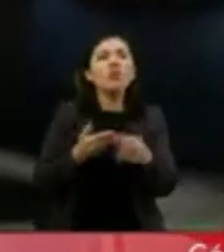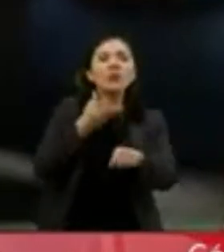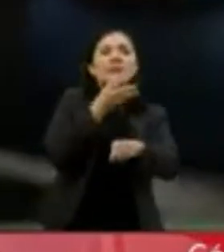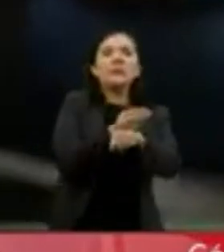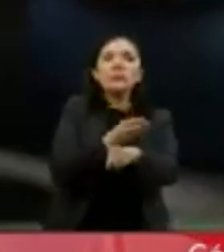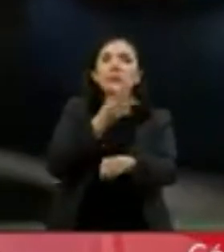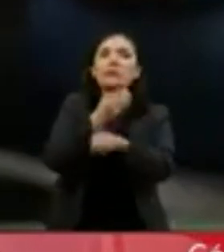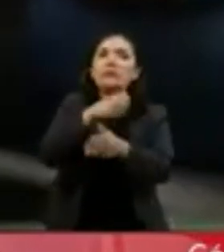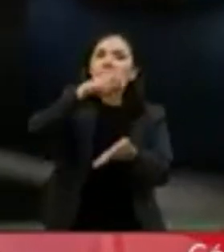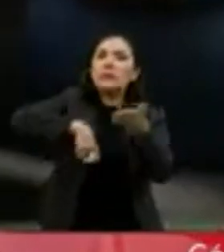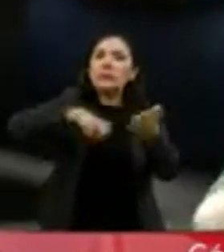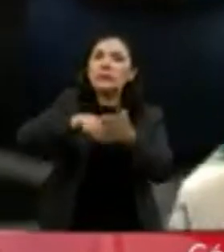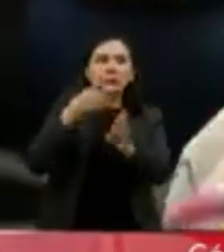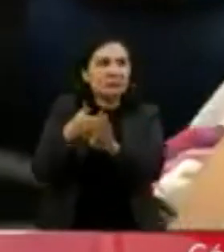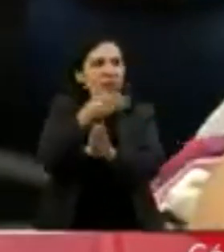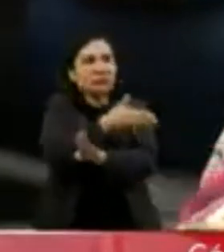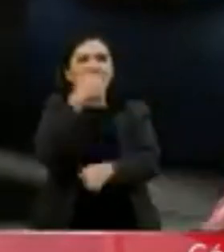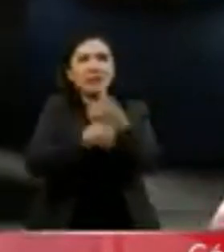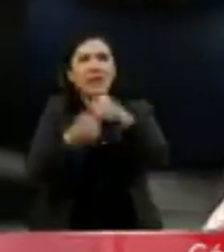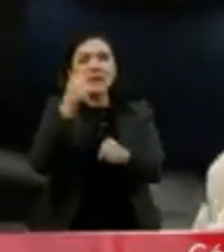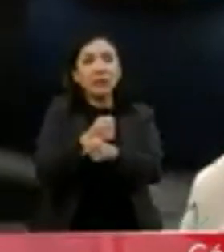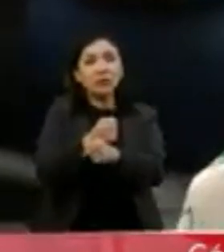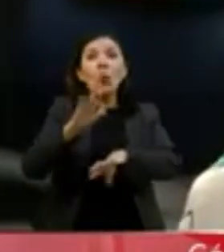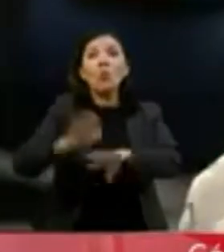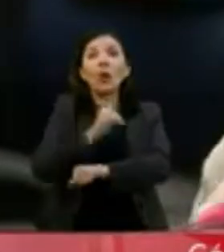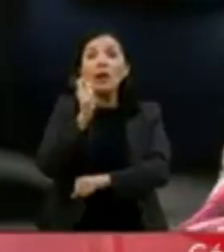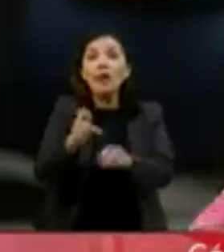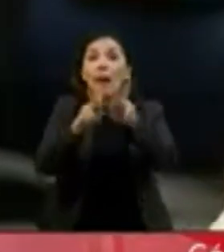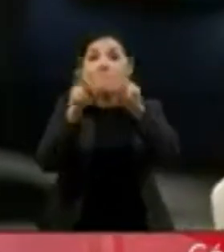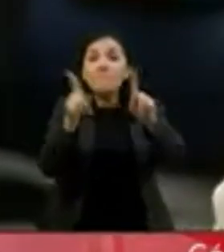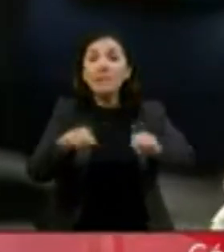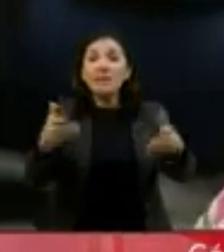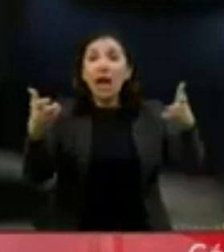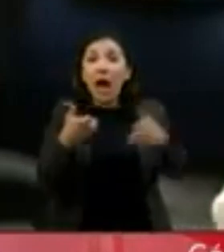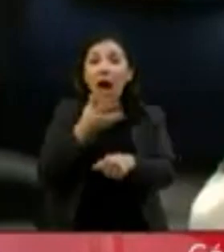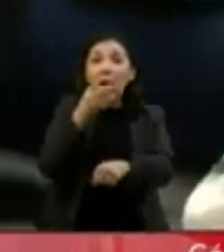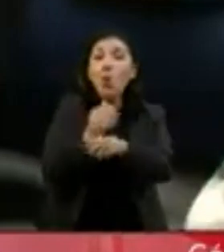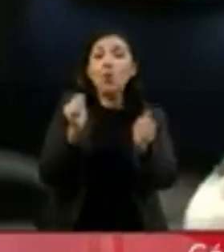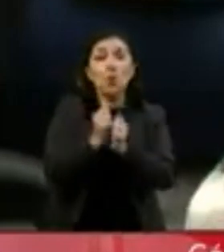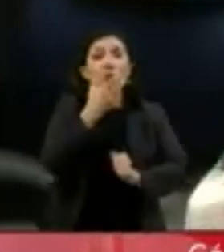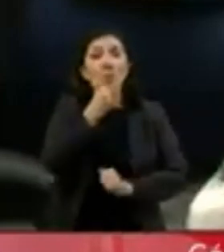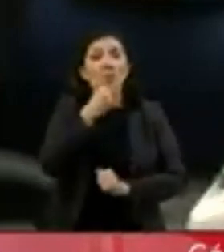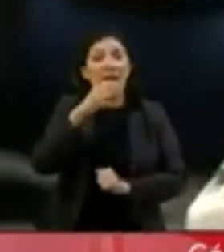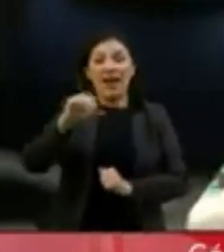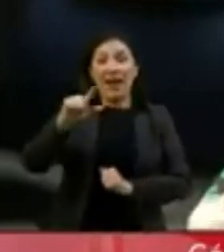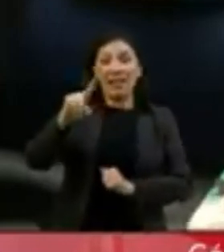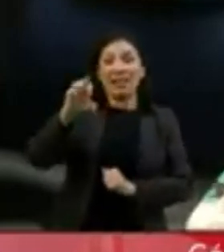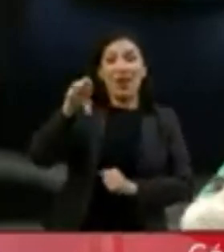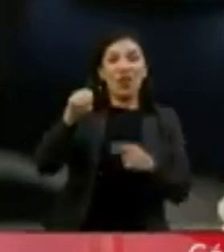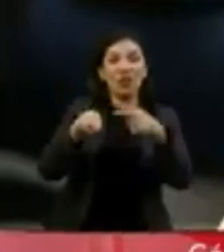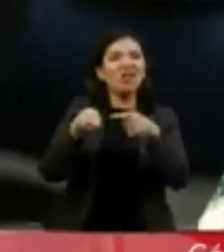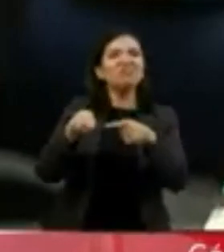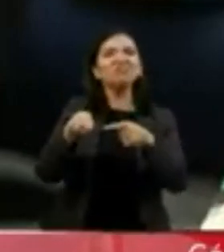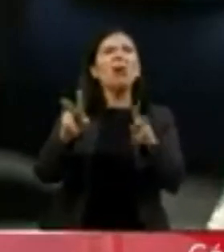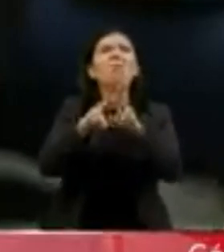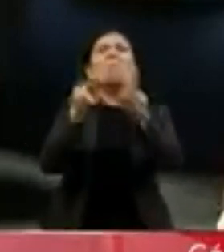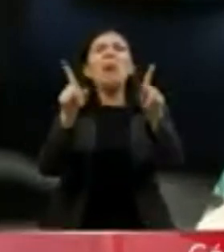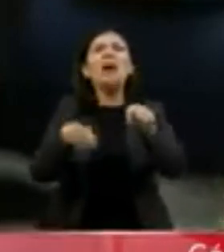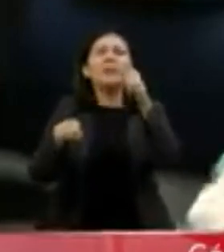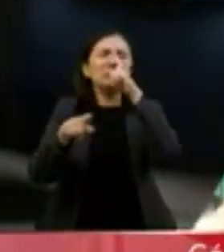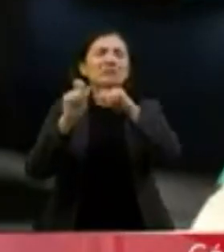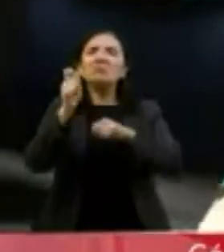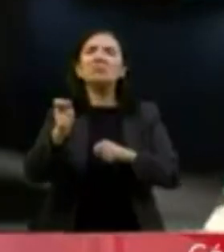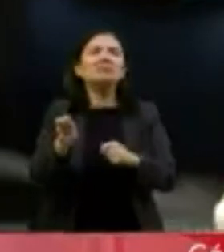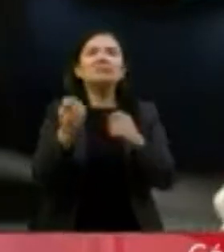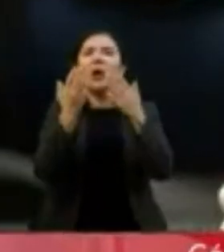trabajando en estos últimos 6 años porque la paz que construyó el Señor Calderón era una Paz donde nada más